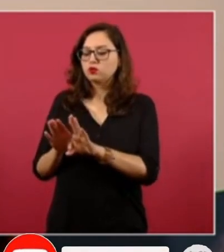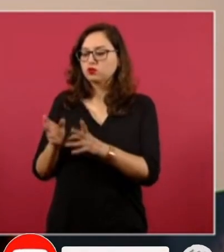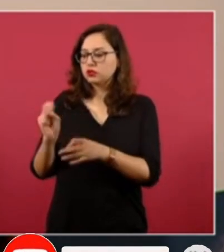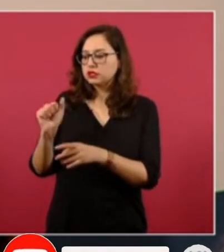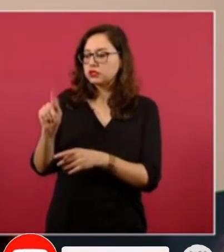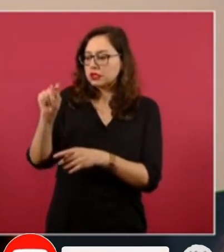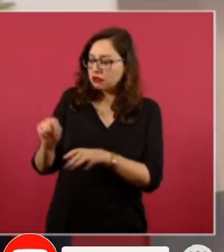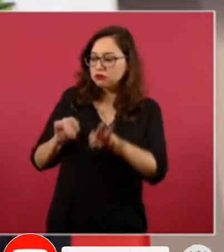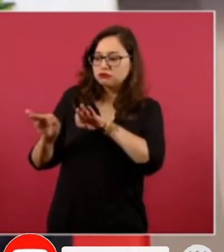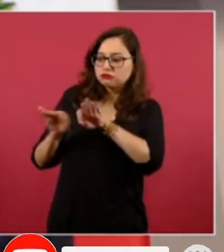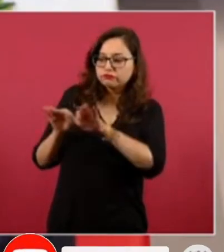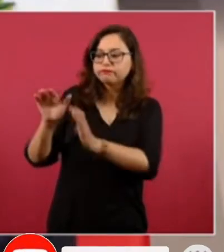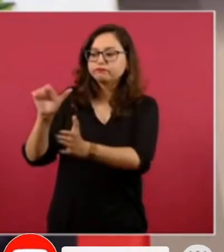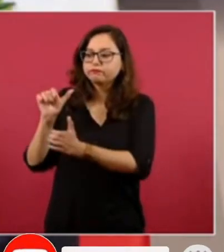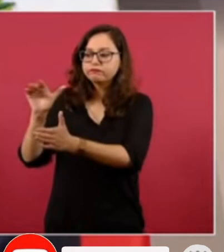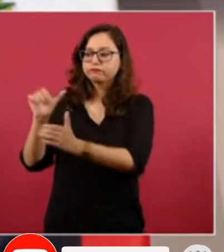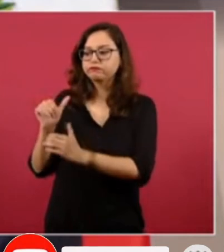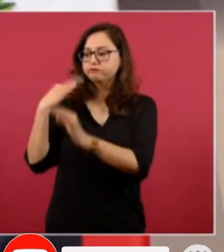SAT.